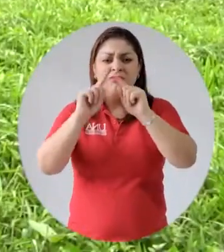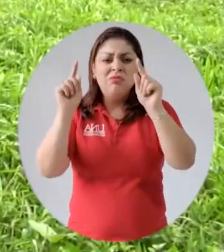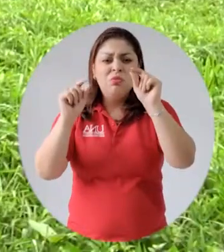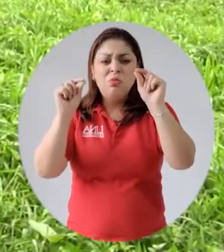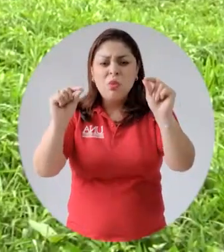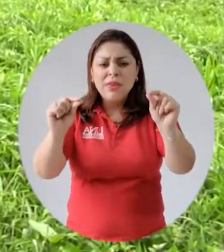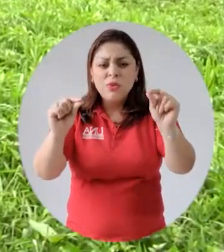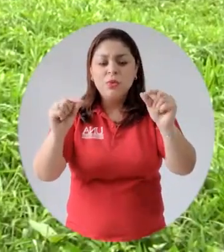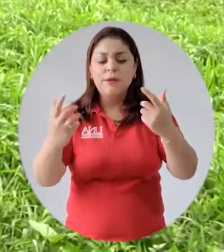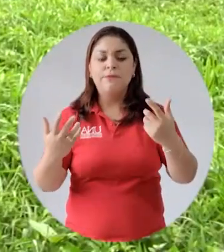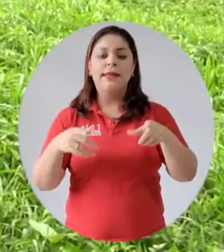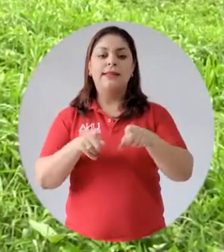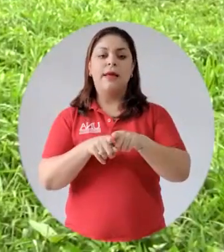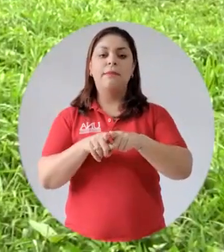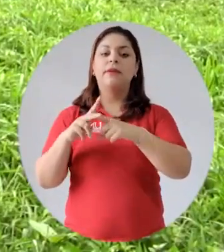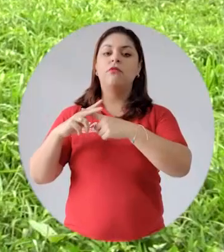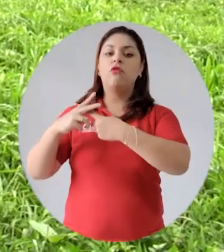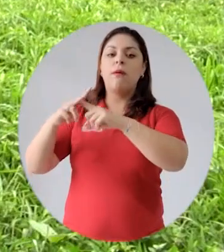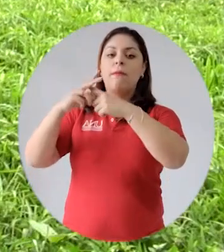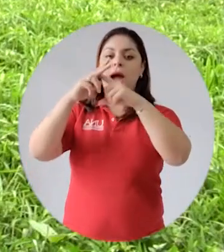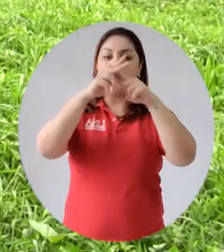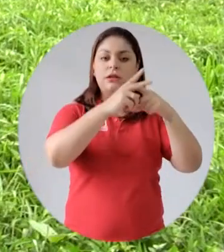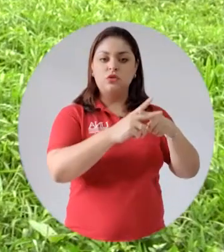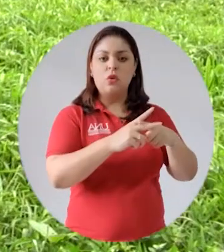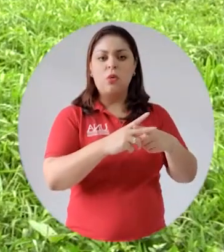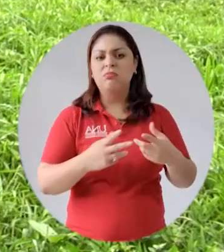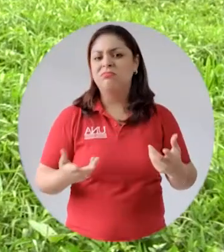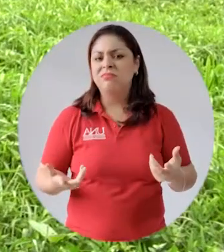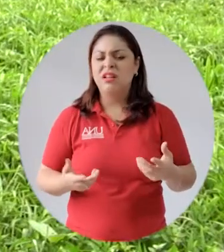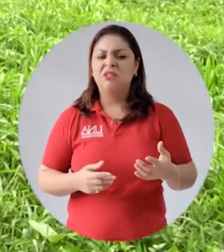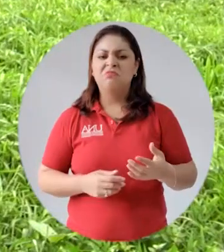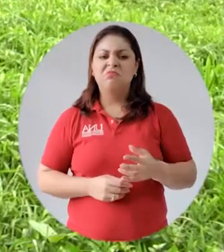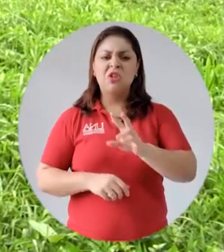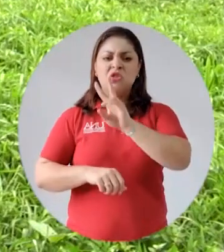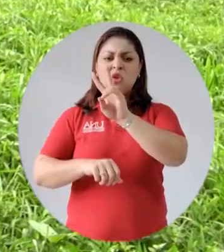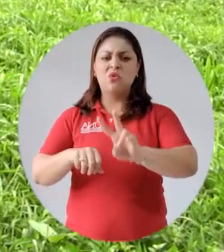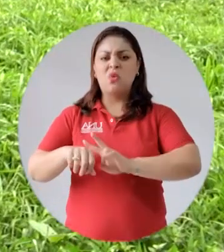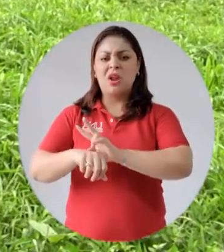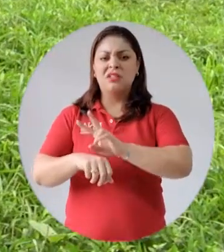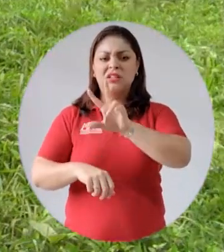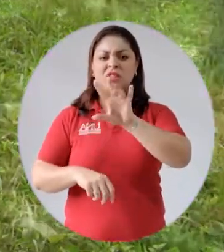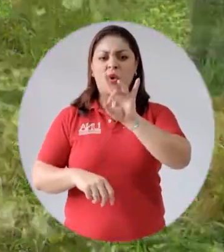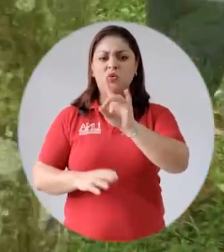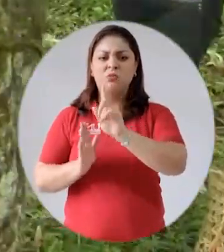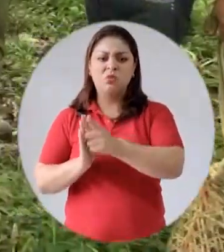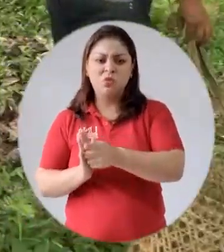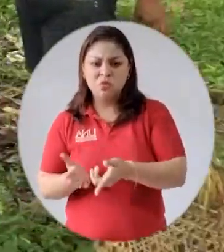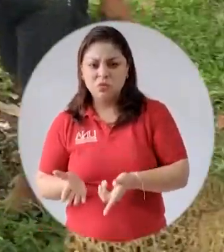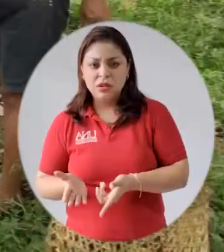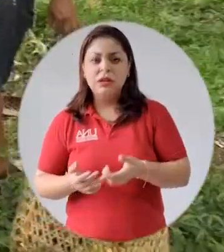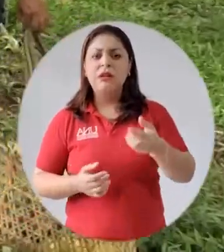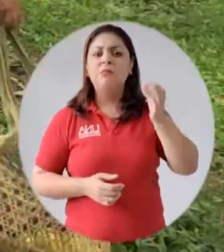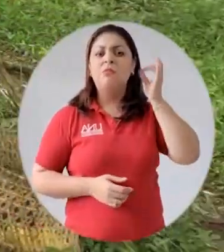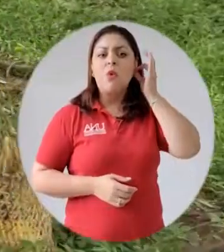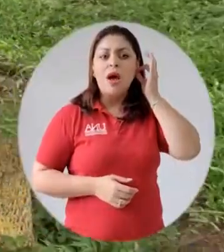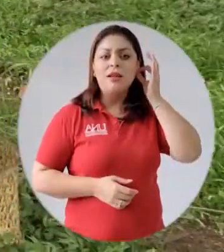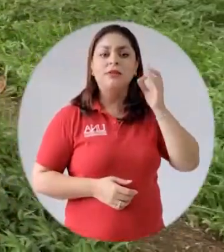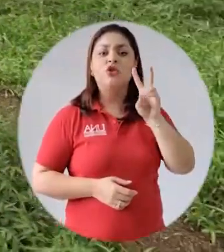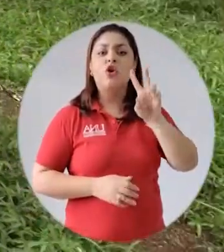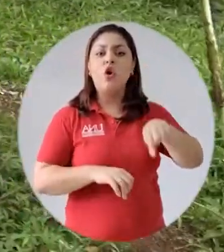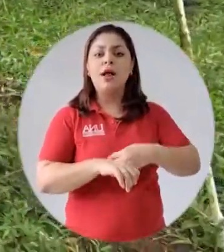mencionaba justamente la compañera del INAMO, justamente las actividades de compras del hogar y reparaciones menores de la